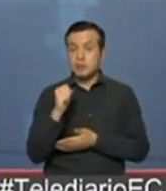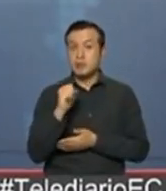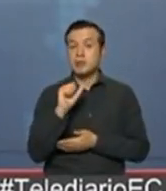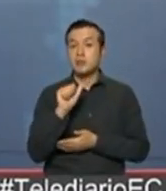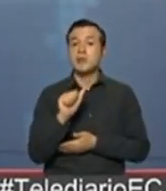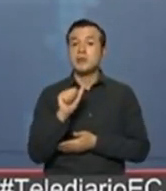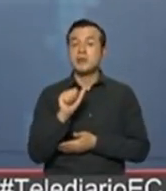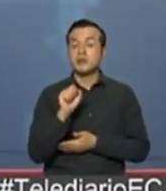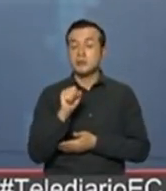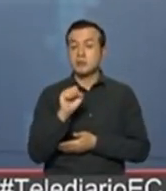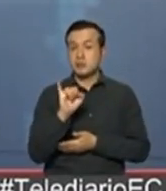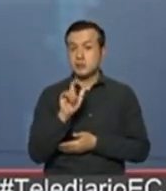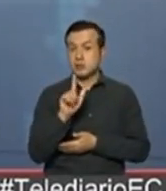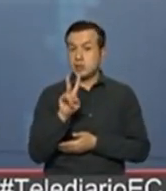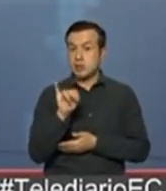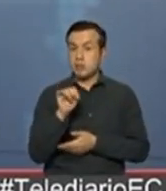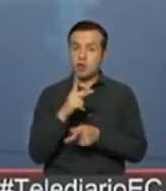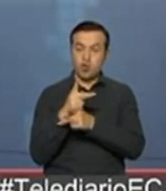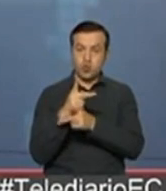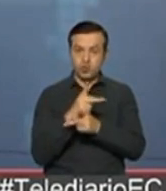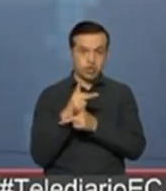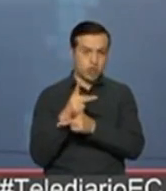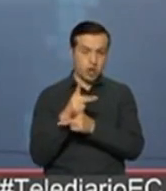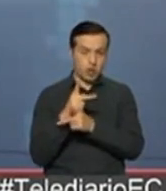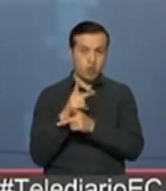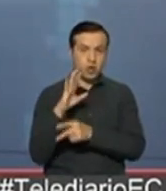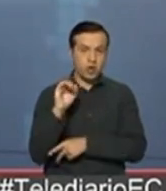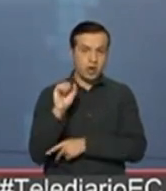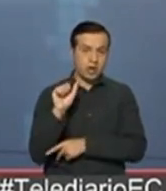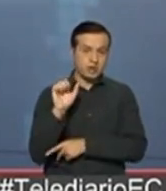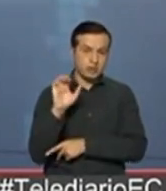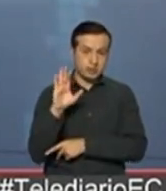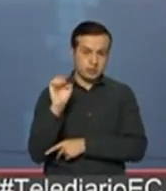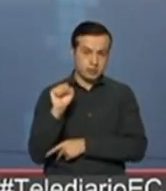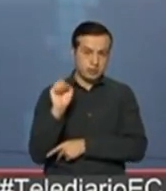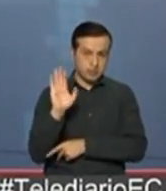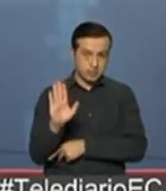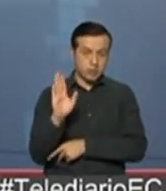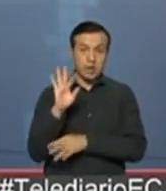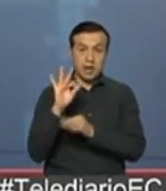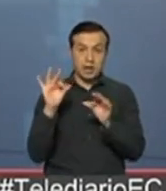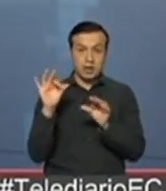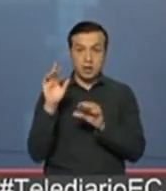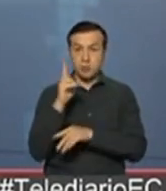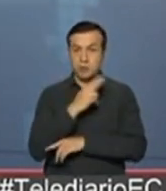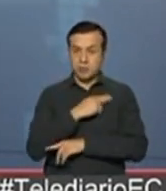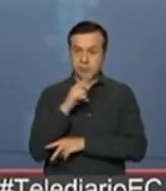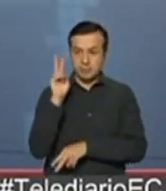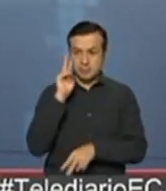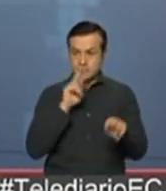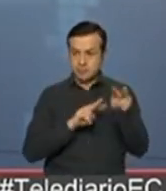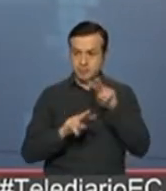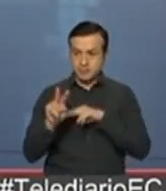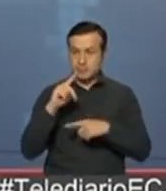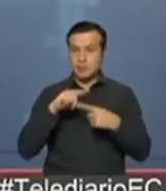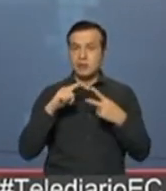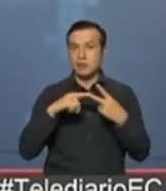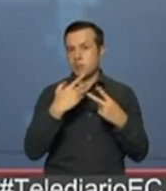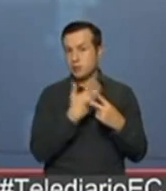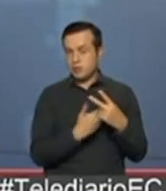consejera del escases del consejo de aseguramiento de la calidad de la educación superior y también presidenta de la comisión permanente